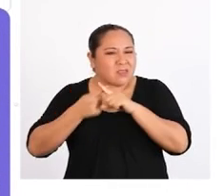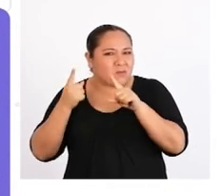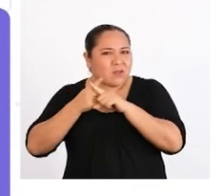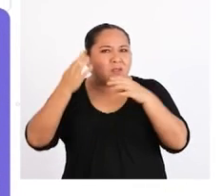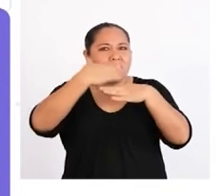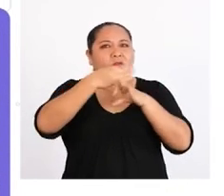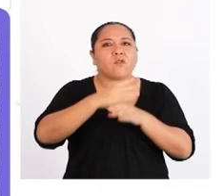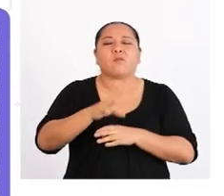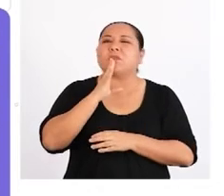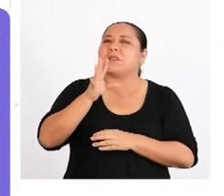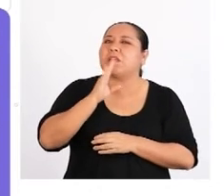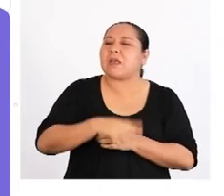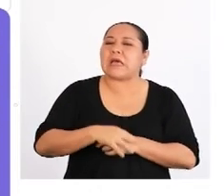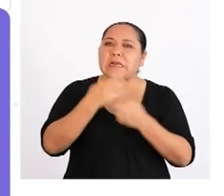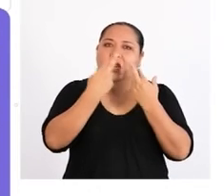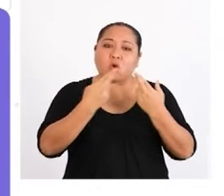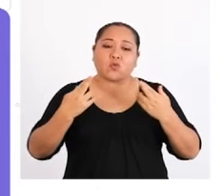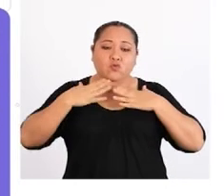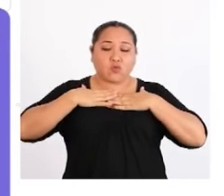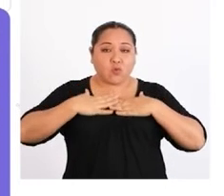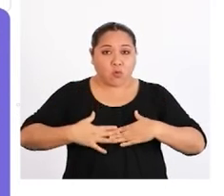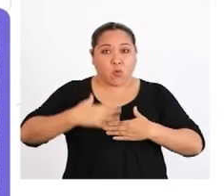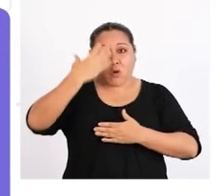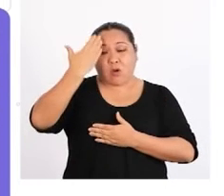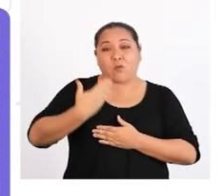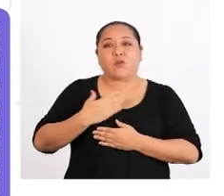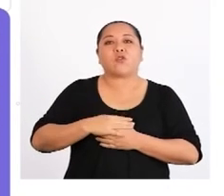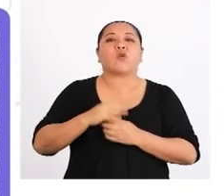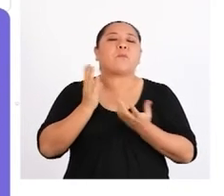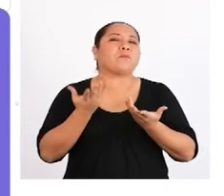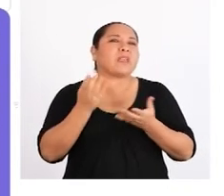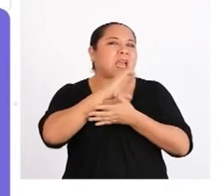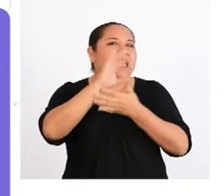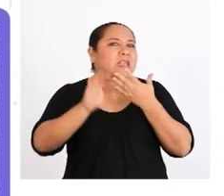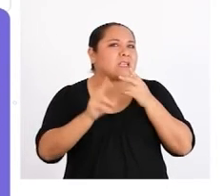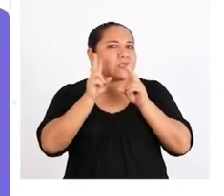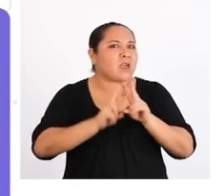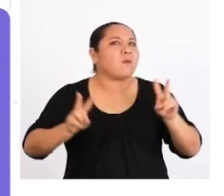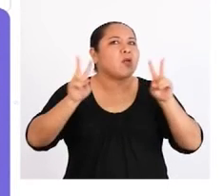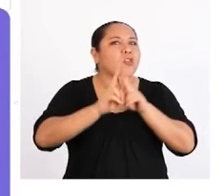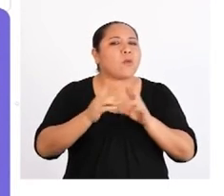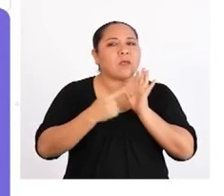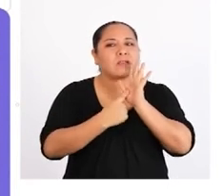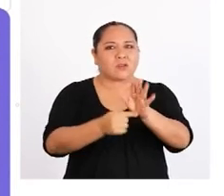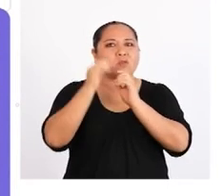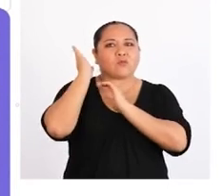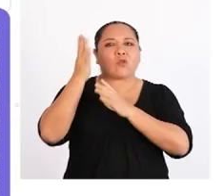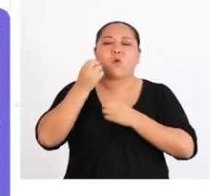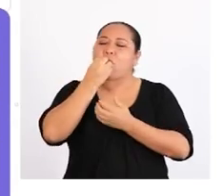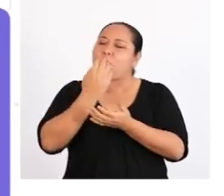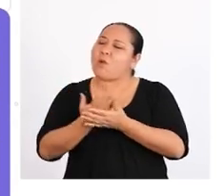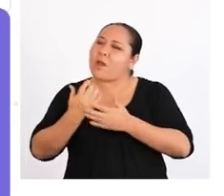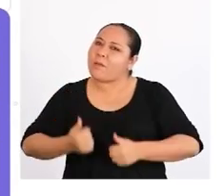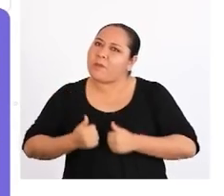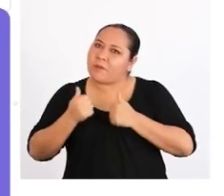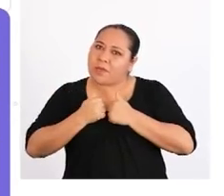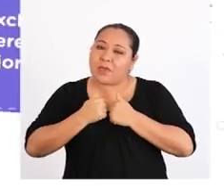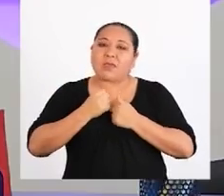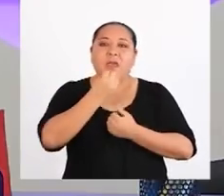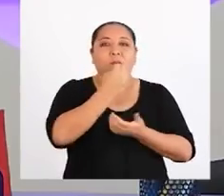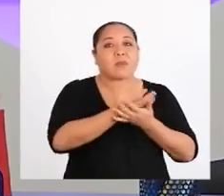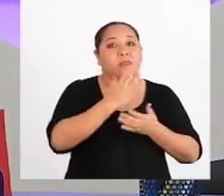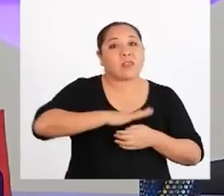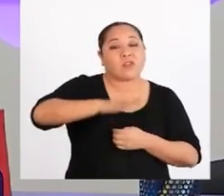distintas estrategias orales, recursos corporales y cualidades morales para la presentación de mi discurso sobre el buen vivir y el bien